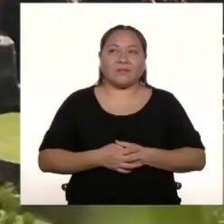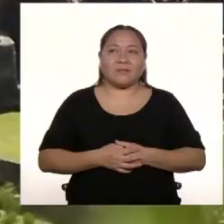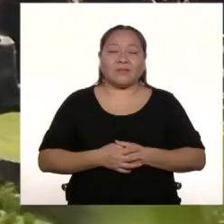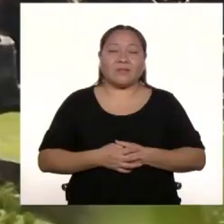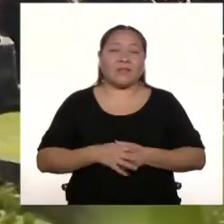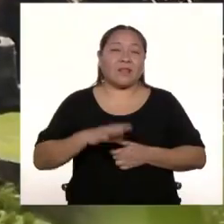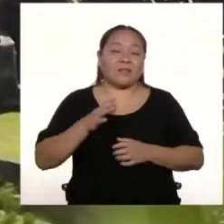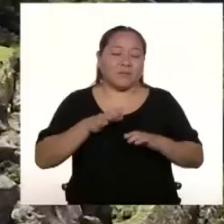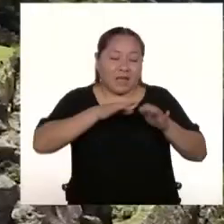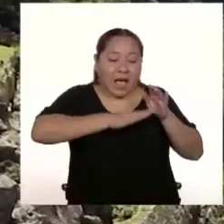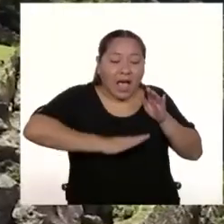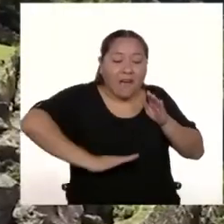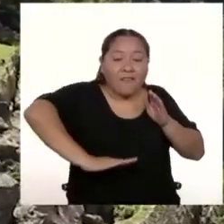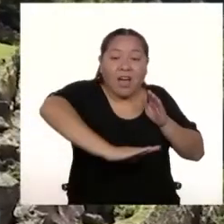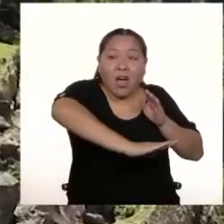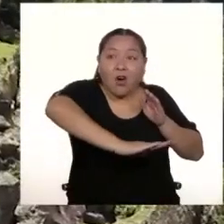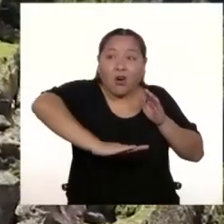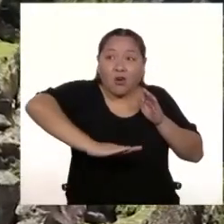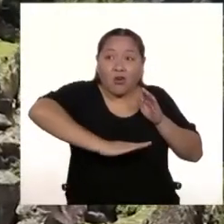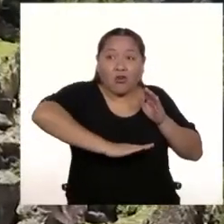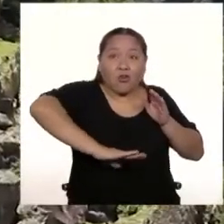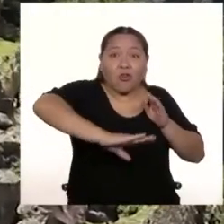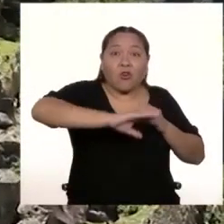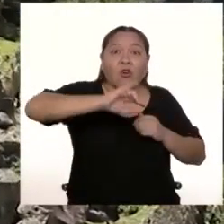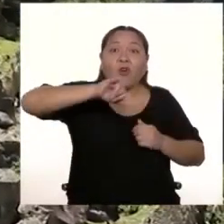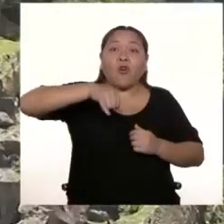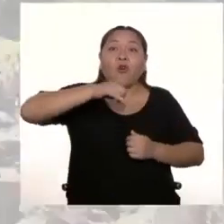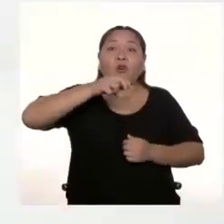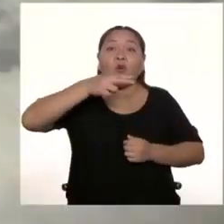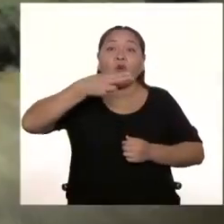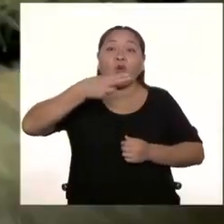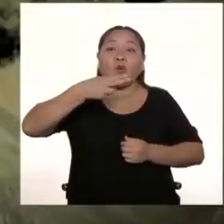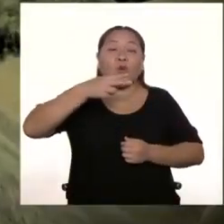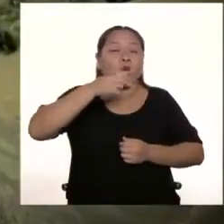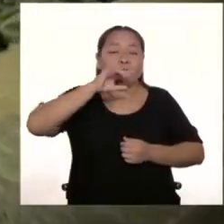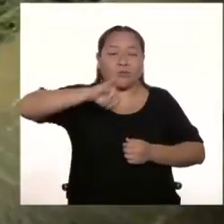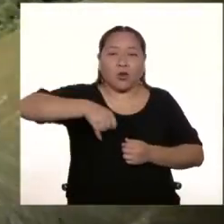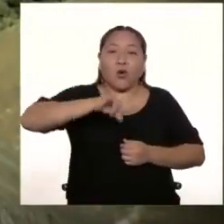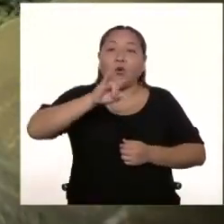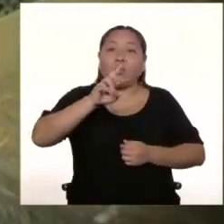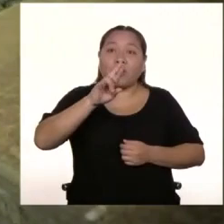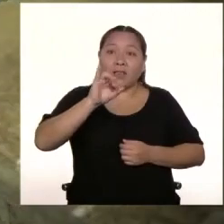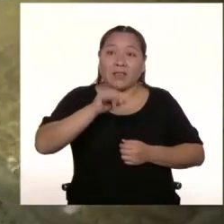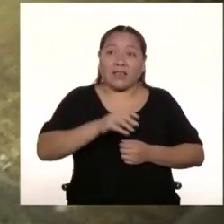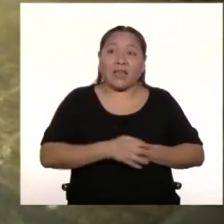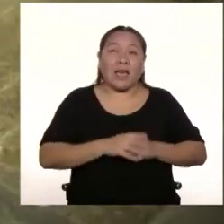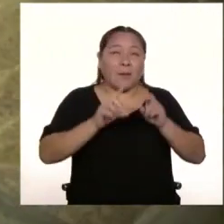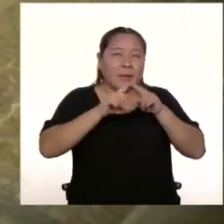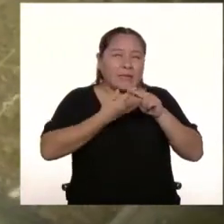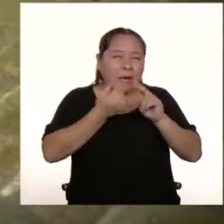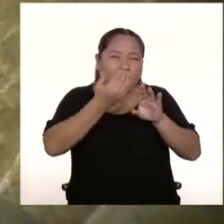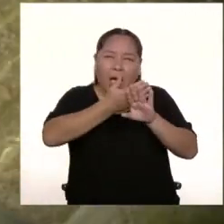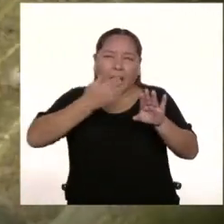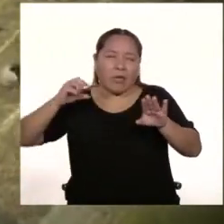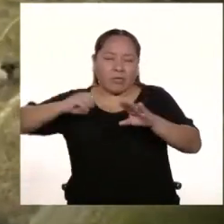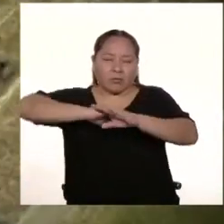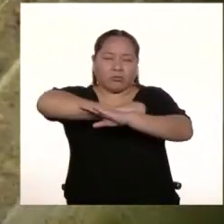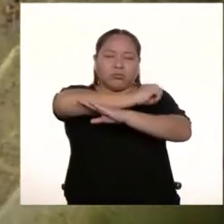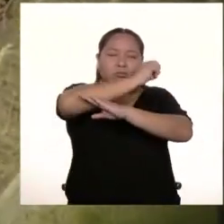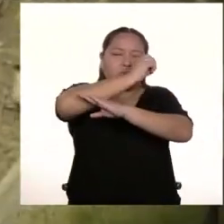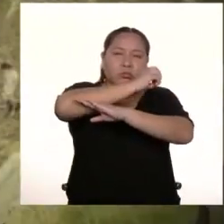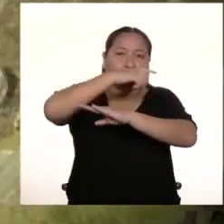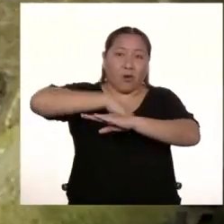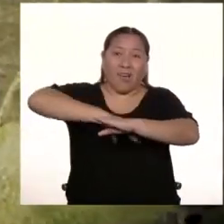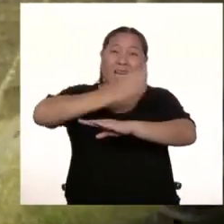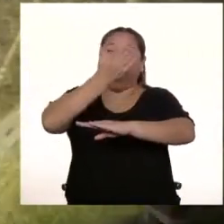En el sector bajo de Machu Picchu, llamado Jurin, el día comenzaba antes de que saliera el sol, con los pobladores preparando